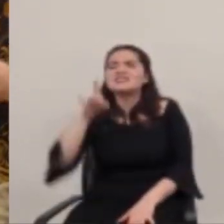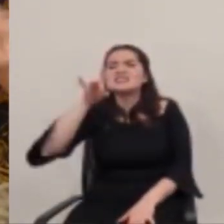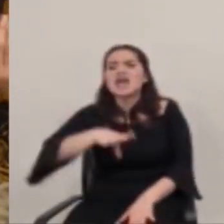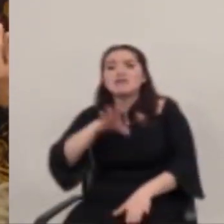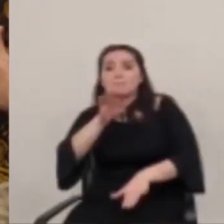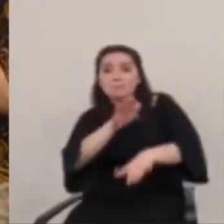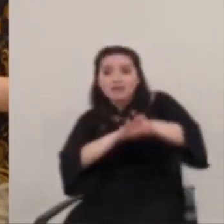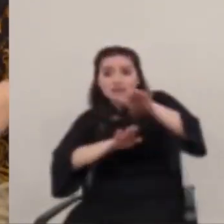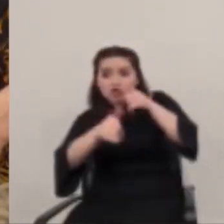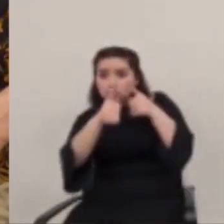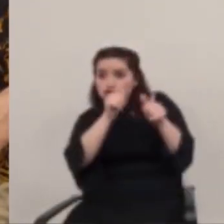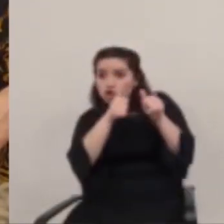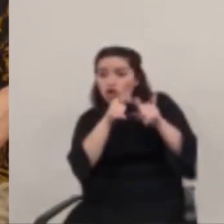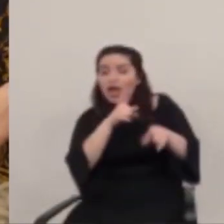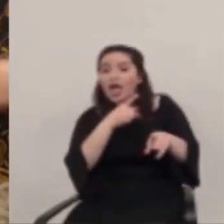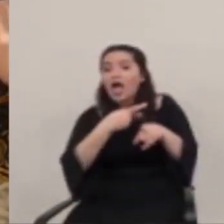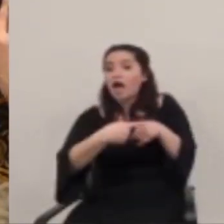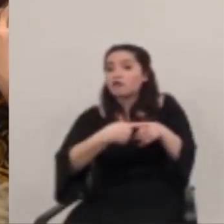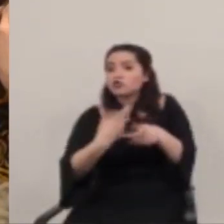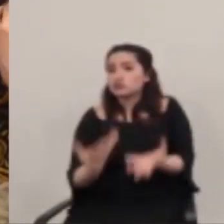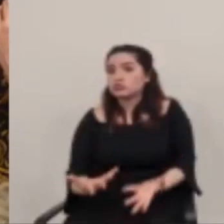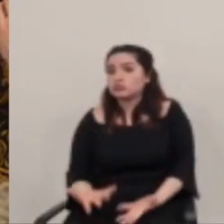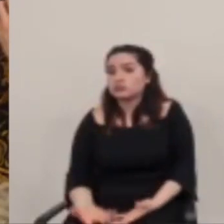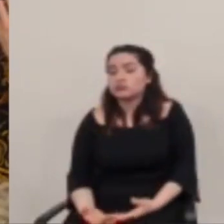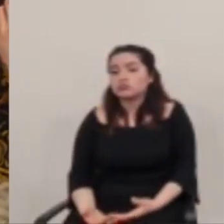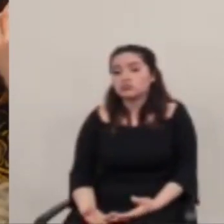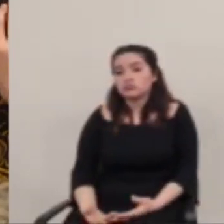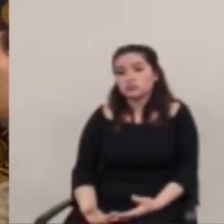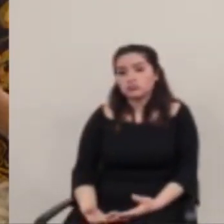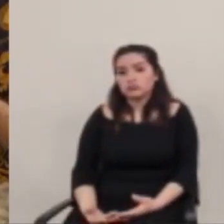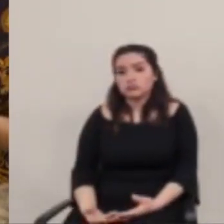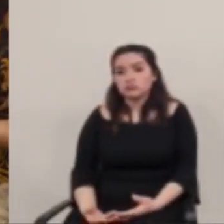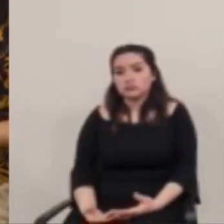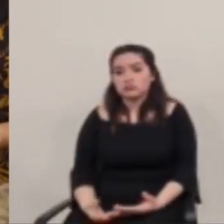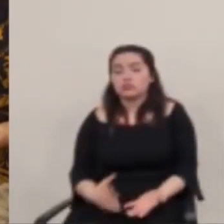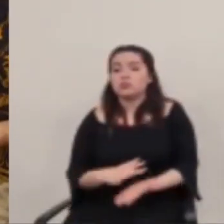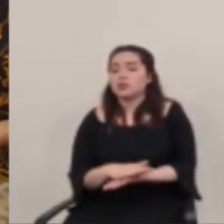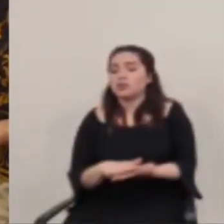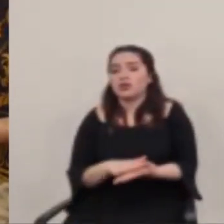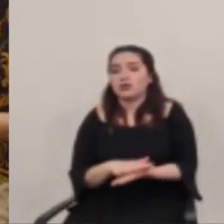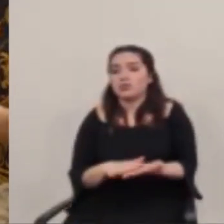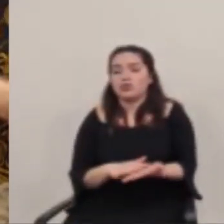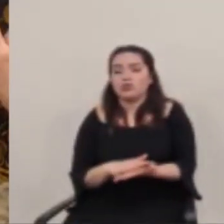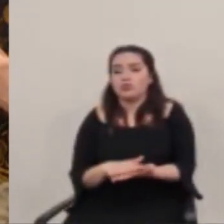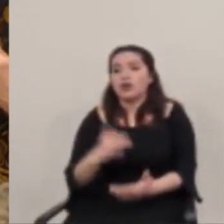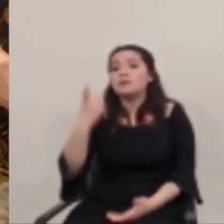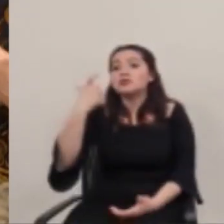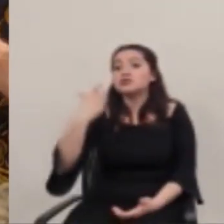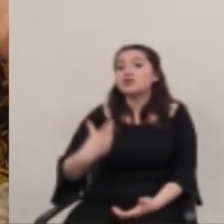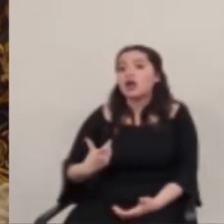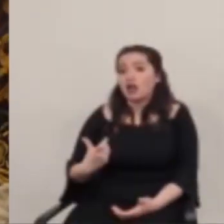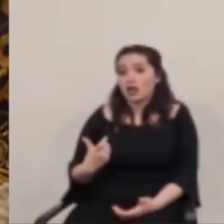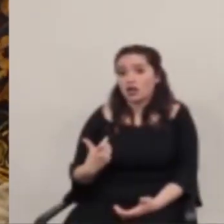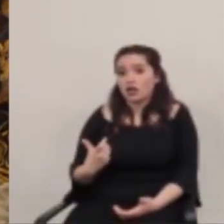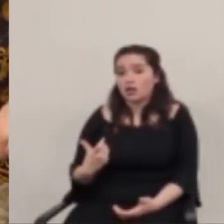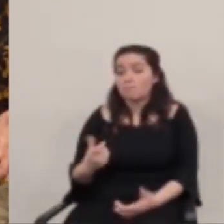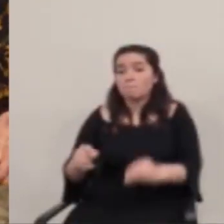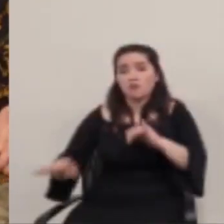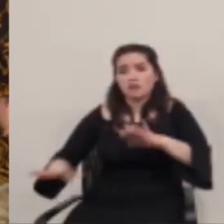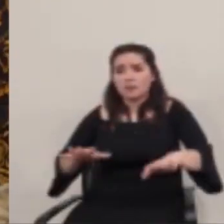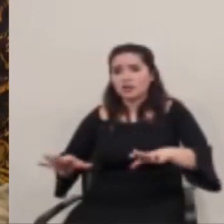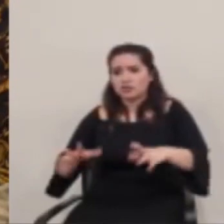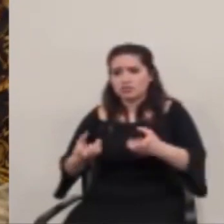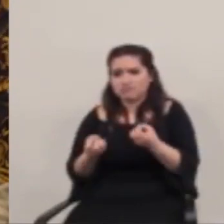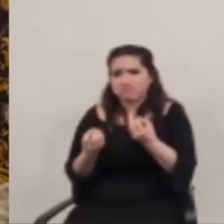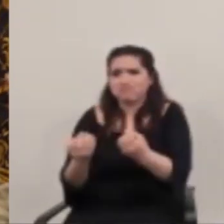de abuso sexual? Porque un dentista, con un movimiento brusco, puede generar una repercusión